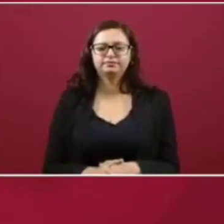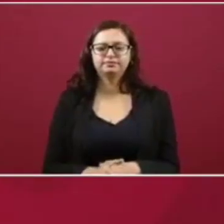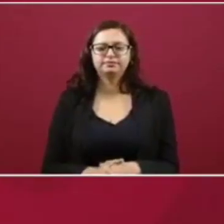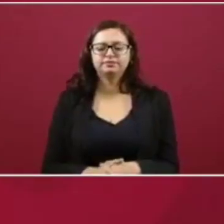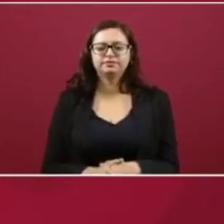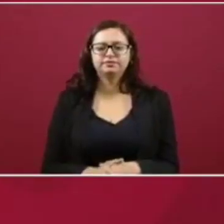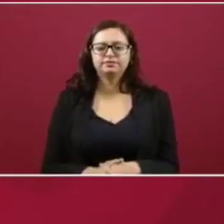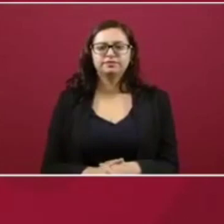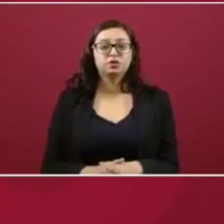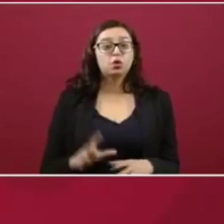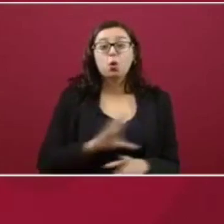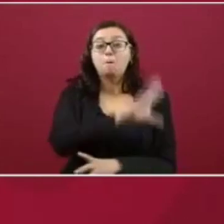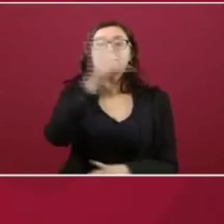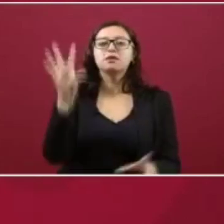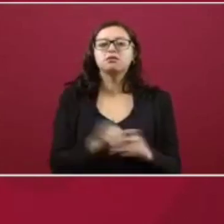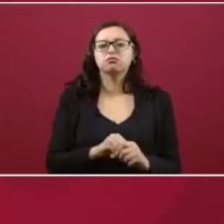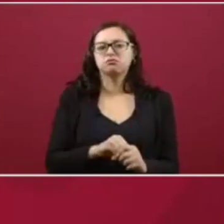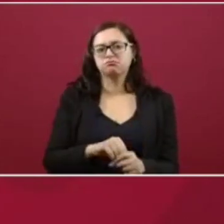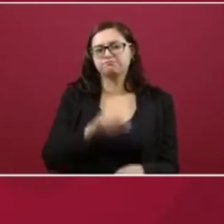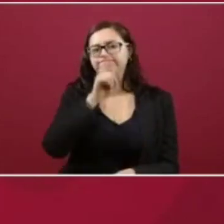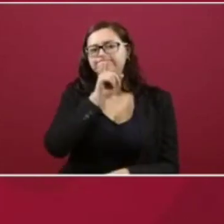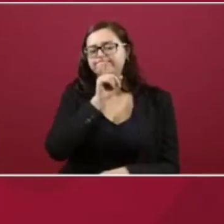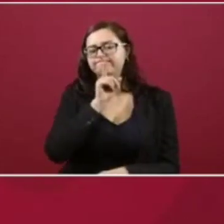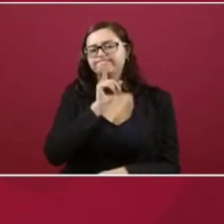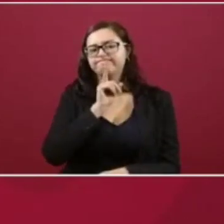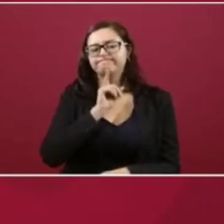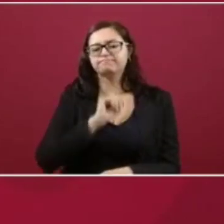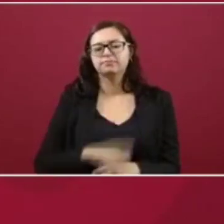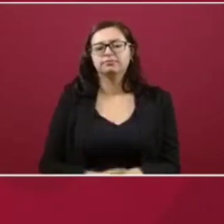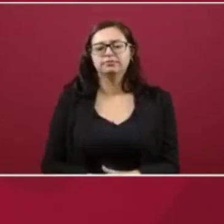por entero, por completo.